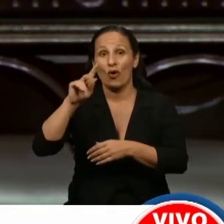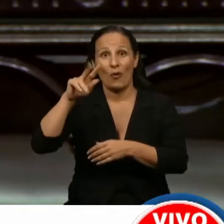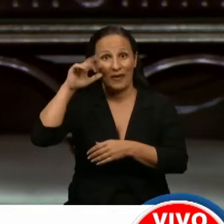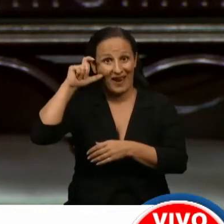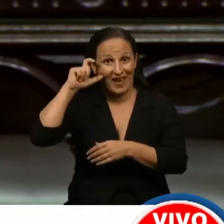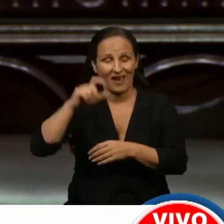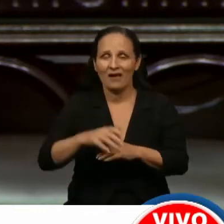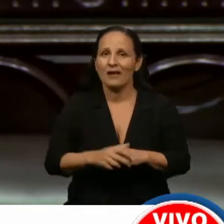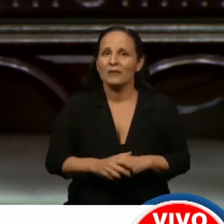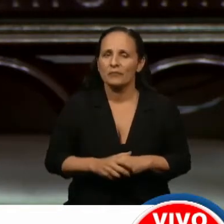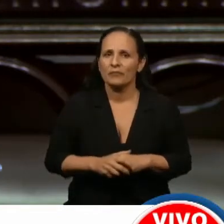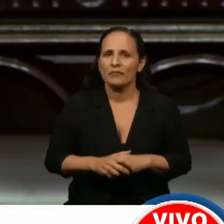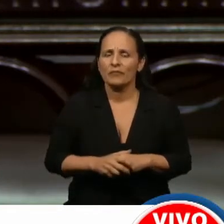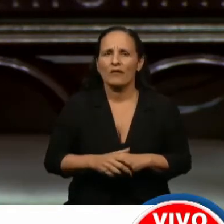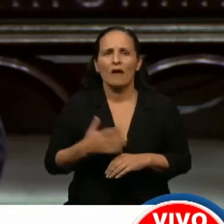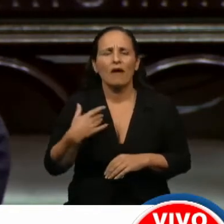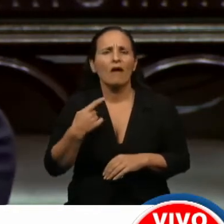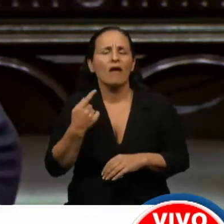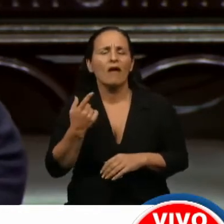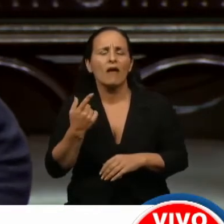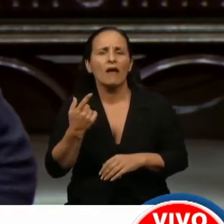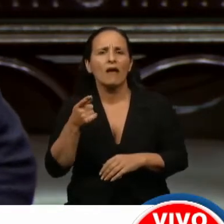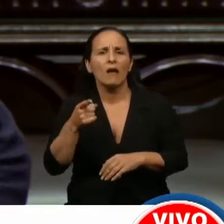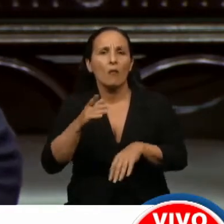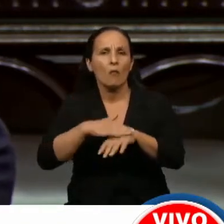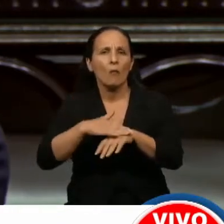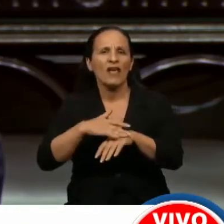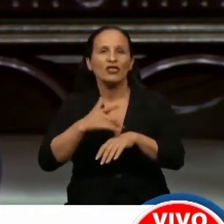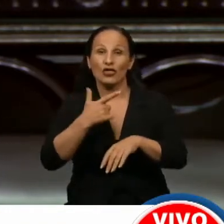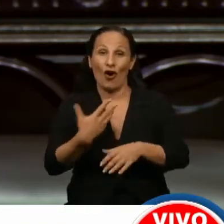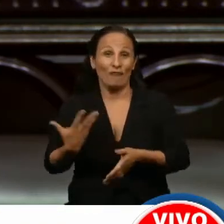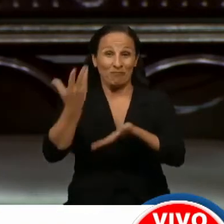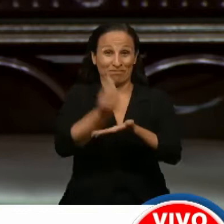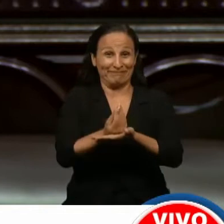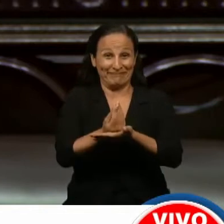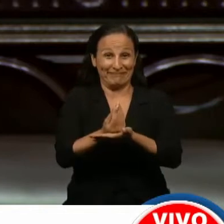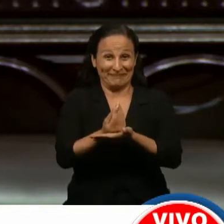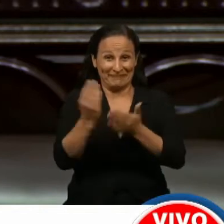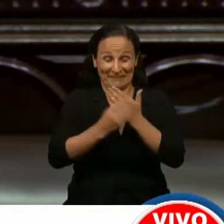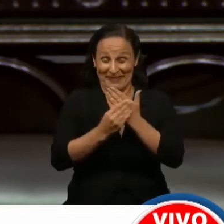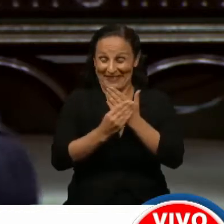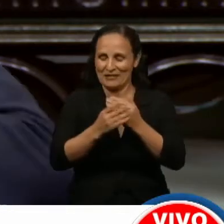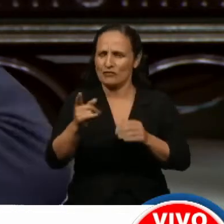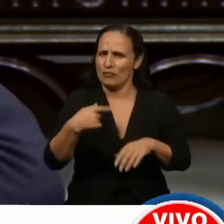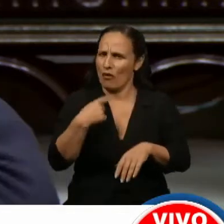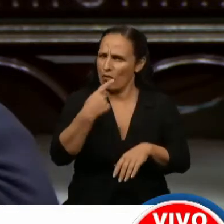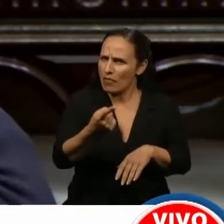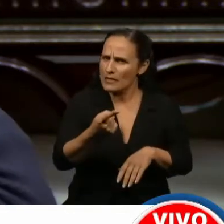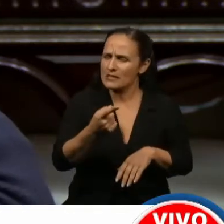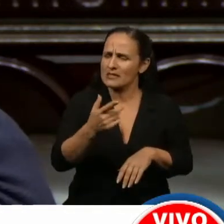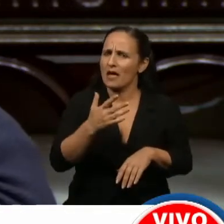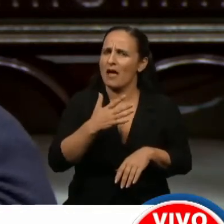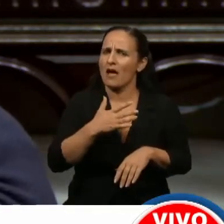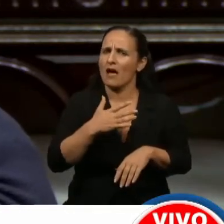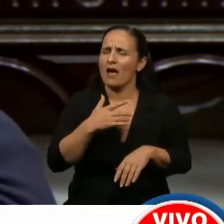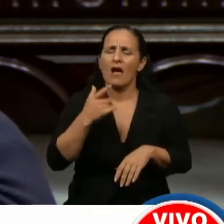ejemplo, cuando se hizo cargo de la cartera, decía que había recibido que el único